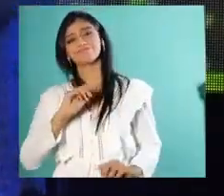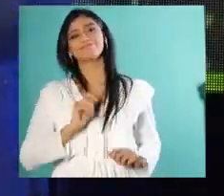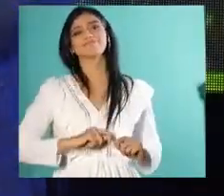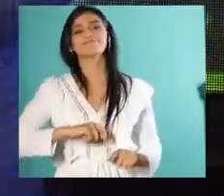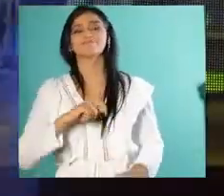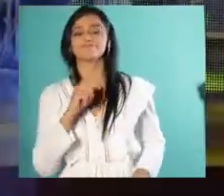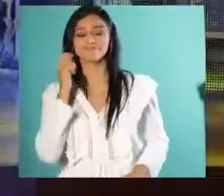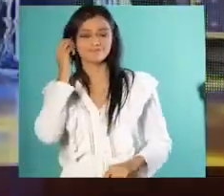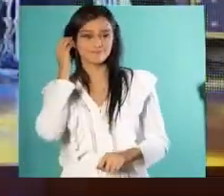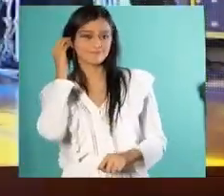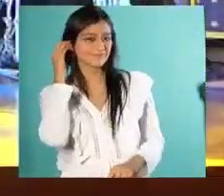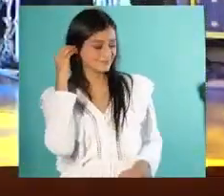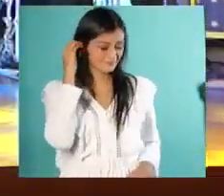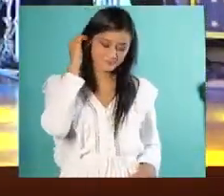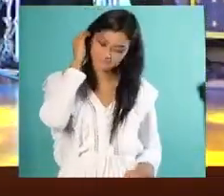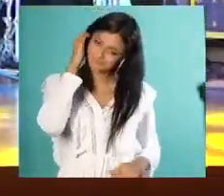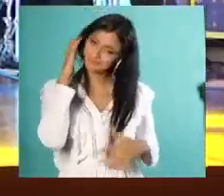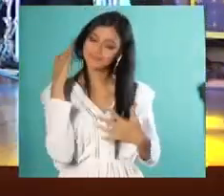no.